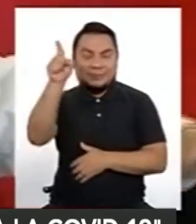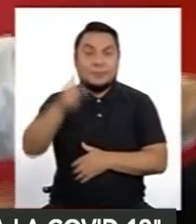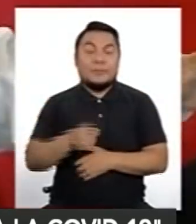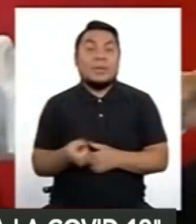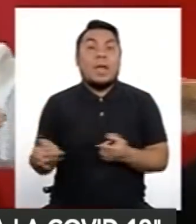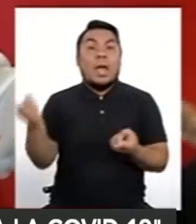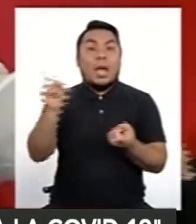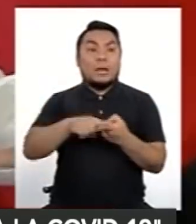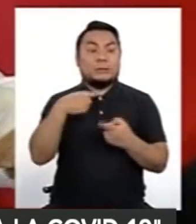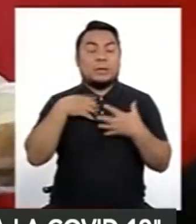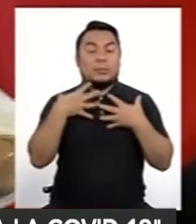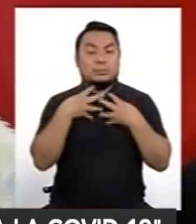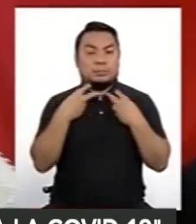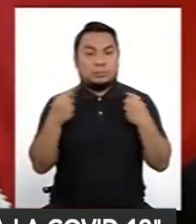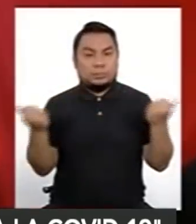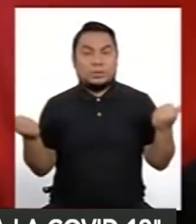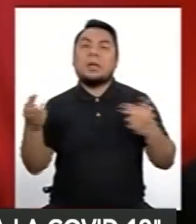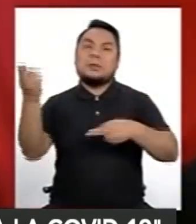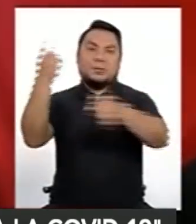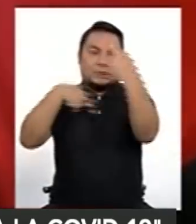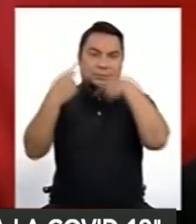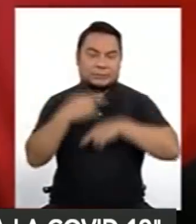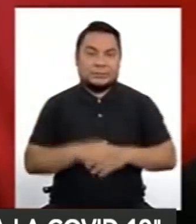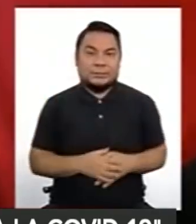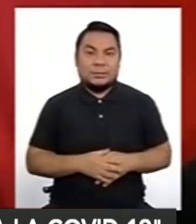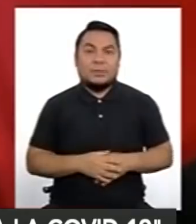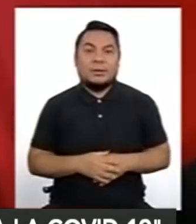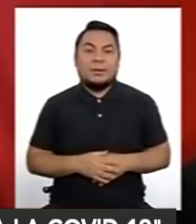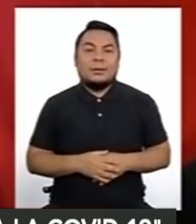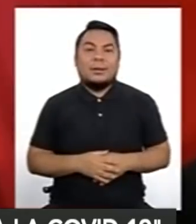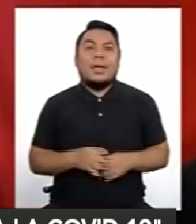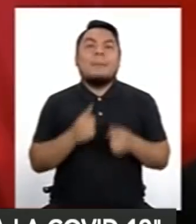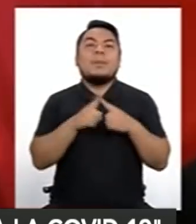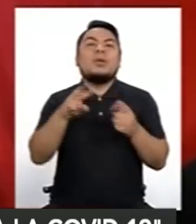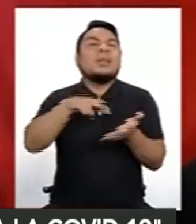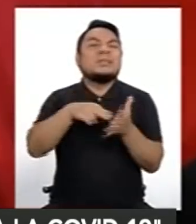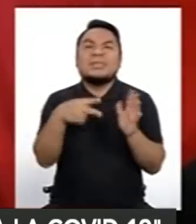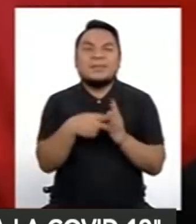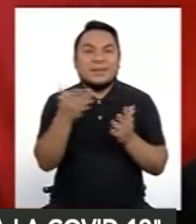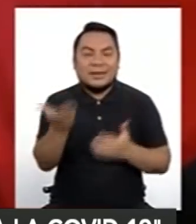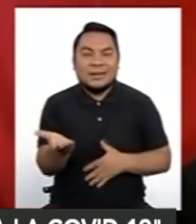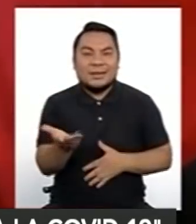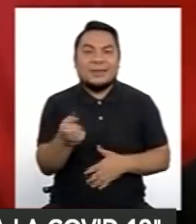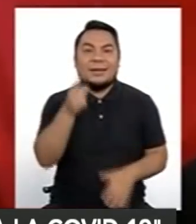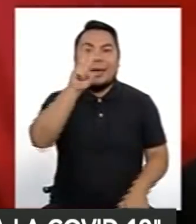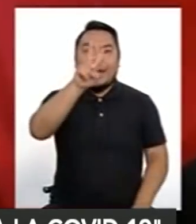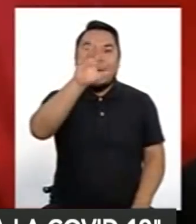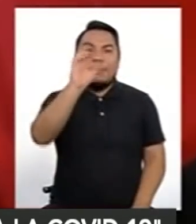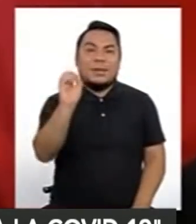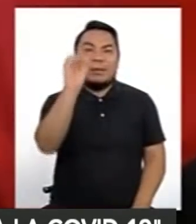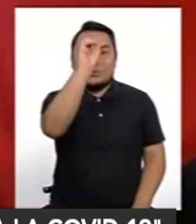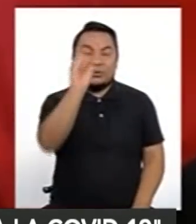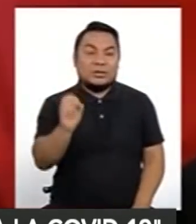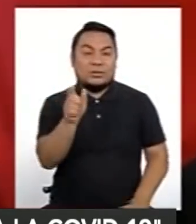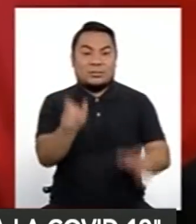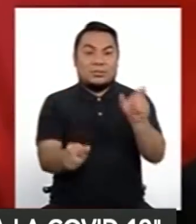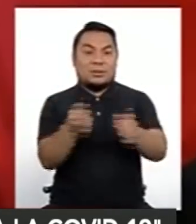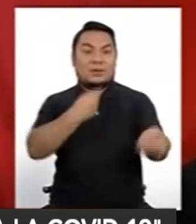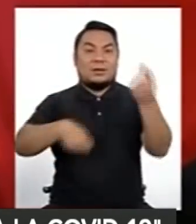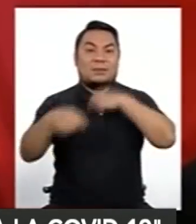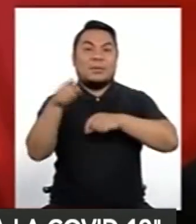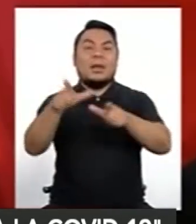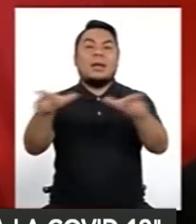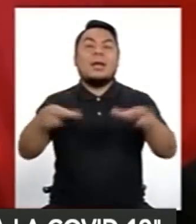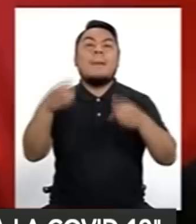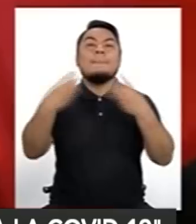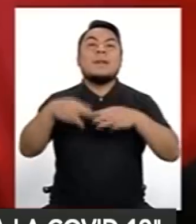Hasta que superen la enfermedad y regresan. Pero ¿qué nos indica que el 20% de comerciantes del mercado